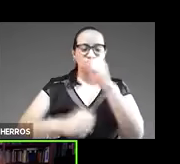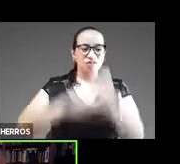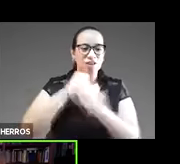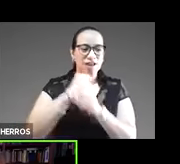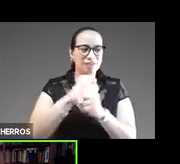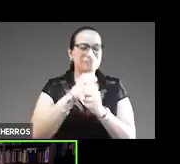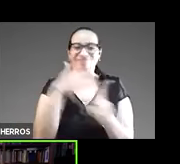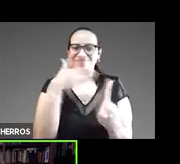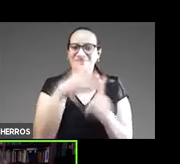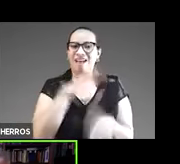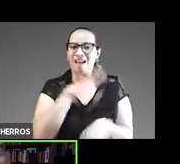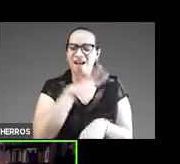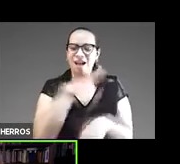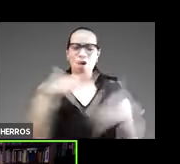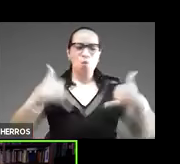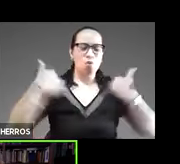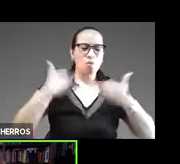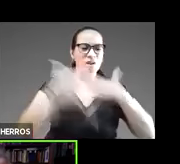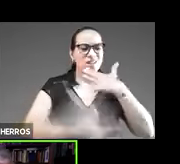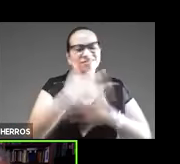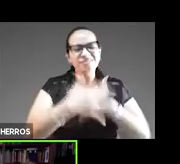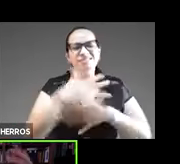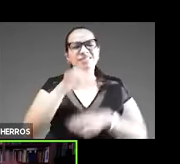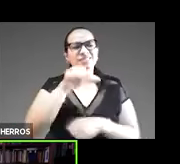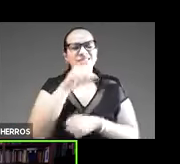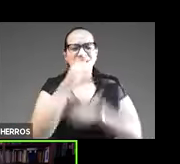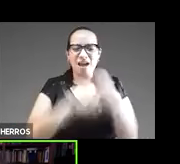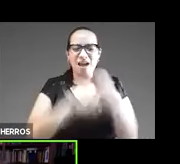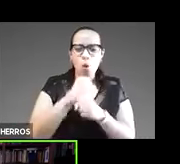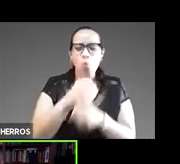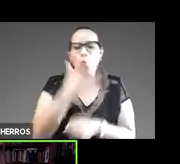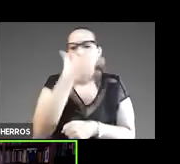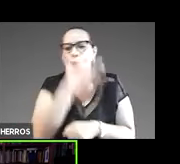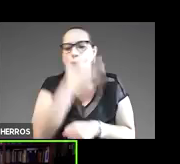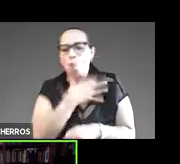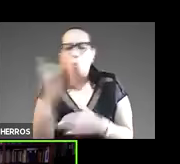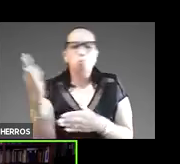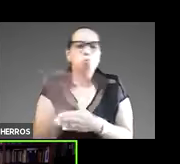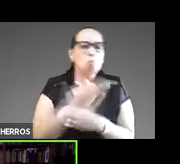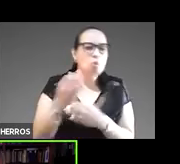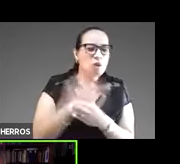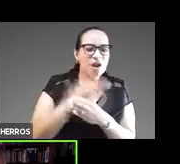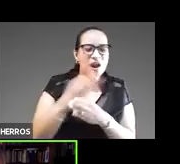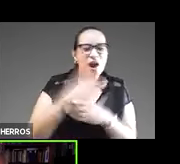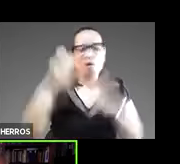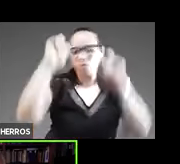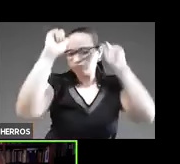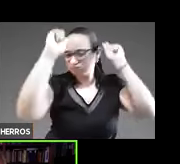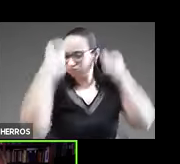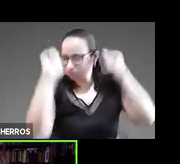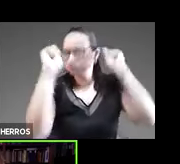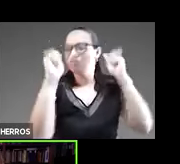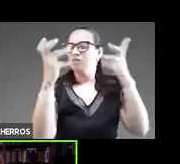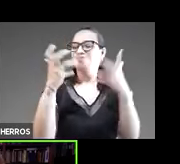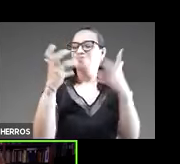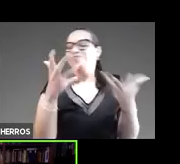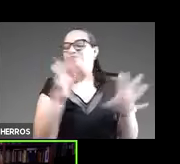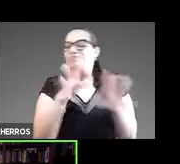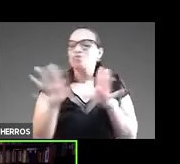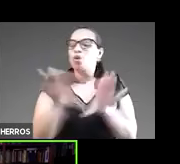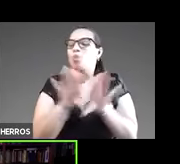chavito con 15, 16 años, delgado, moreno, su gorra caída sobre la cara, en fin, un